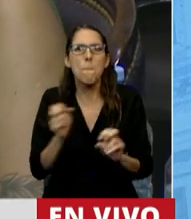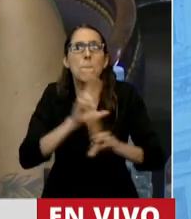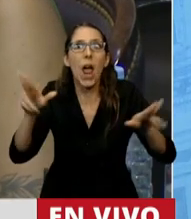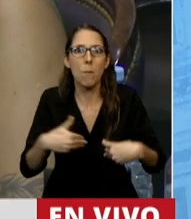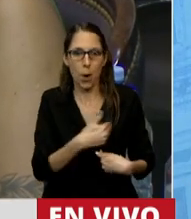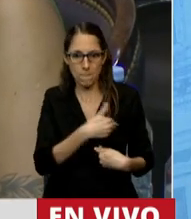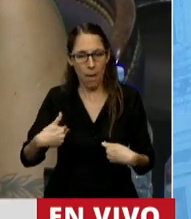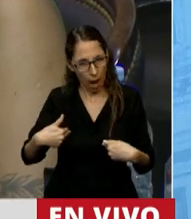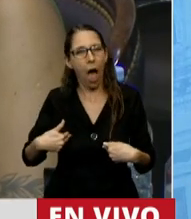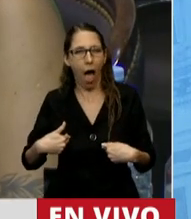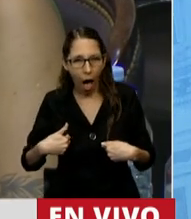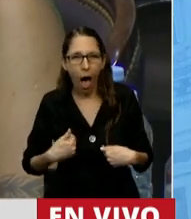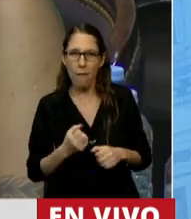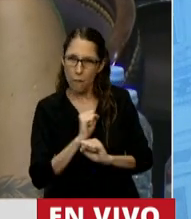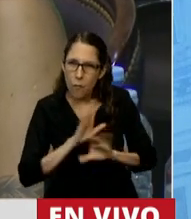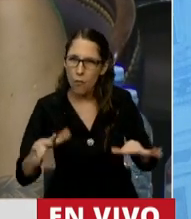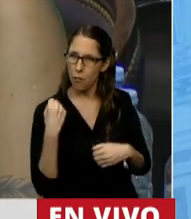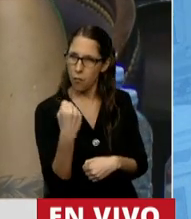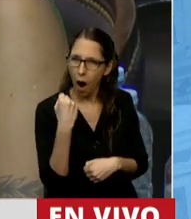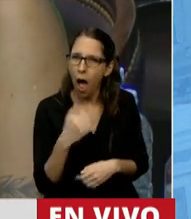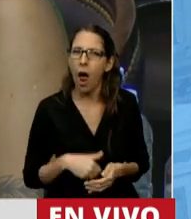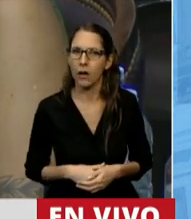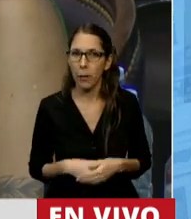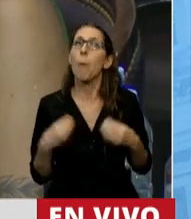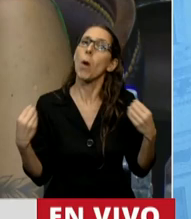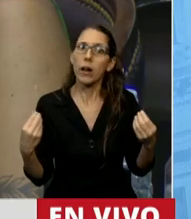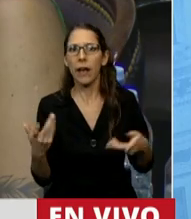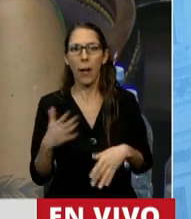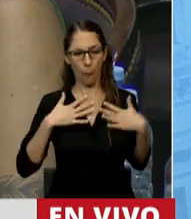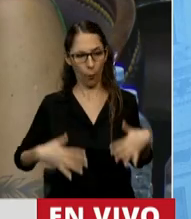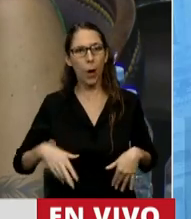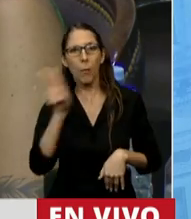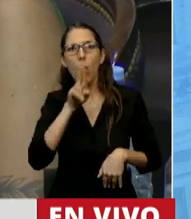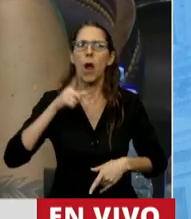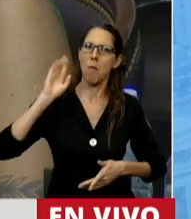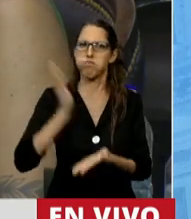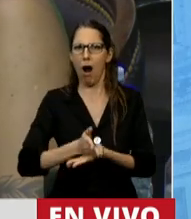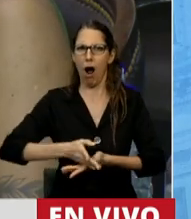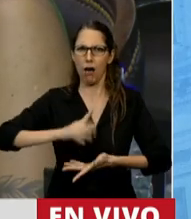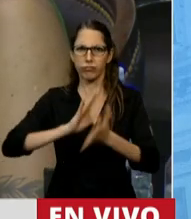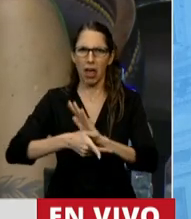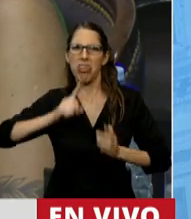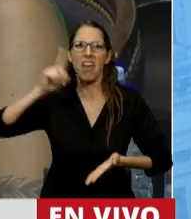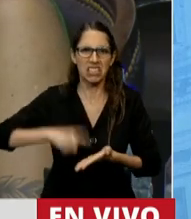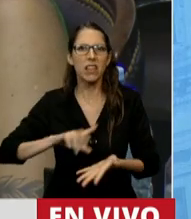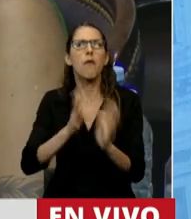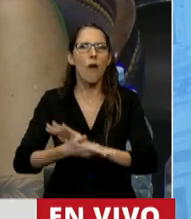tiene que ser fuerte. Porque sobre los cuerpos de las mujeres se legisla y se legisla con dureza y con crueldad.